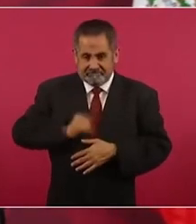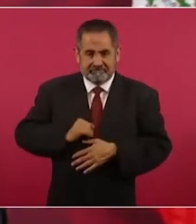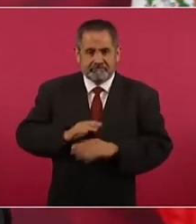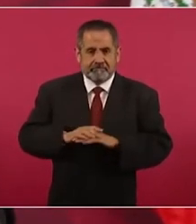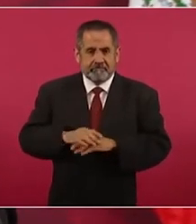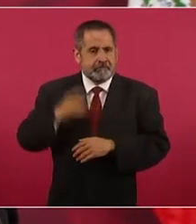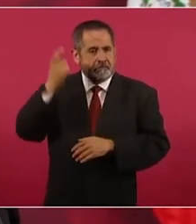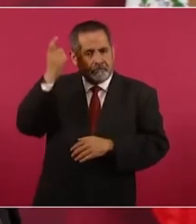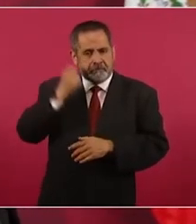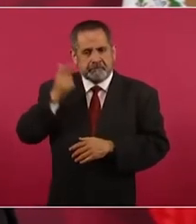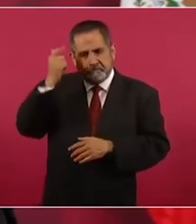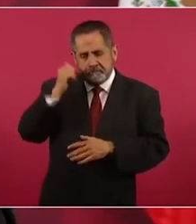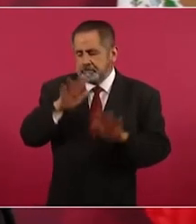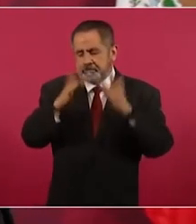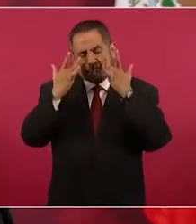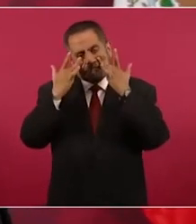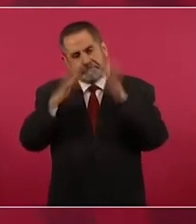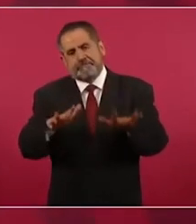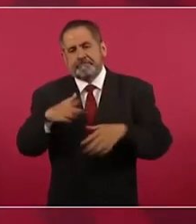de jubilarme.